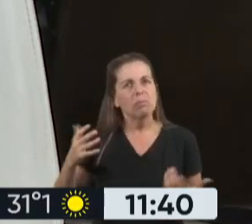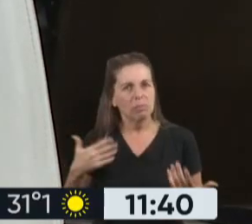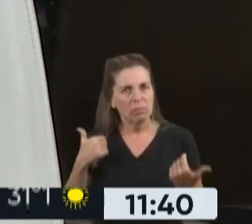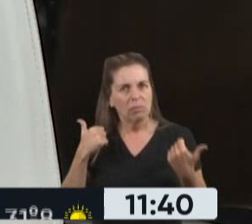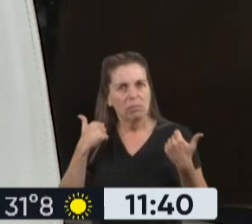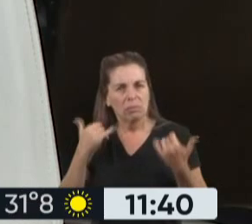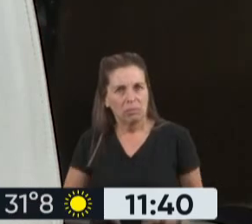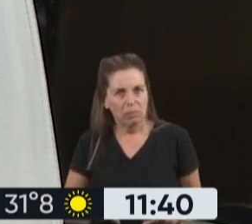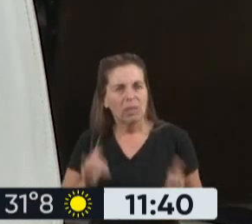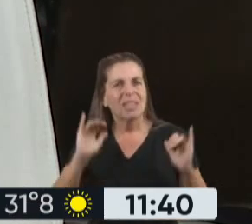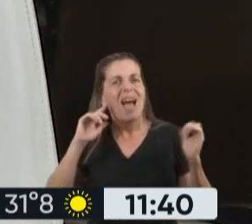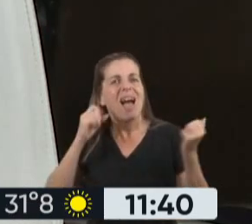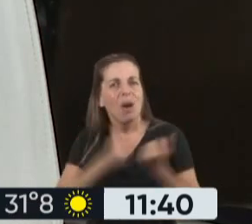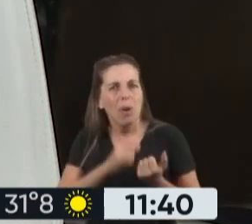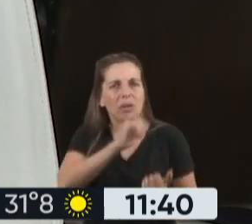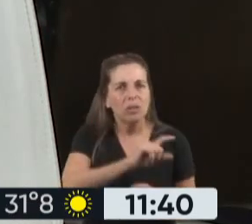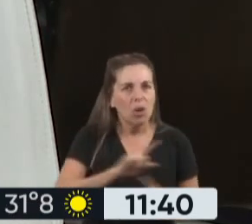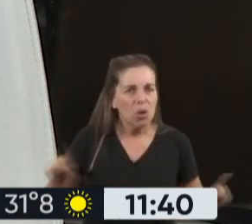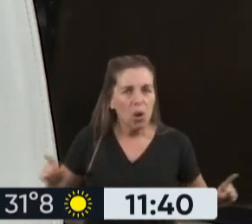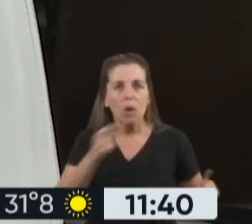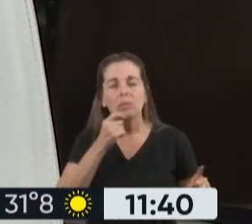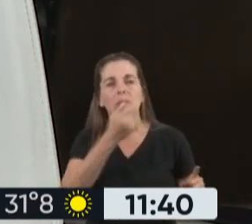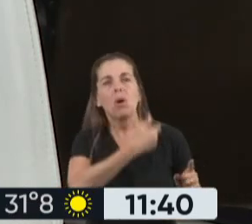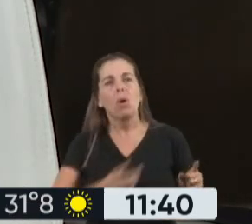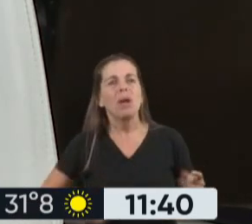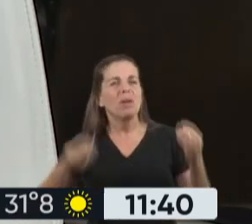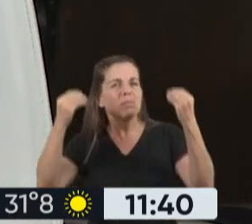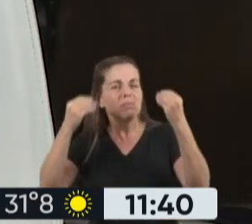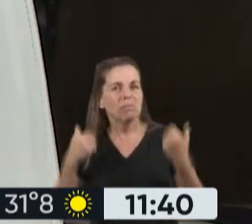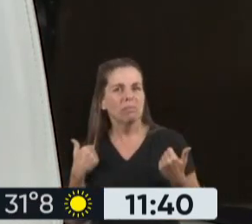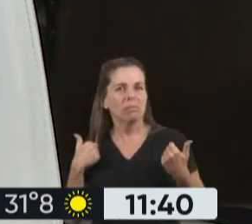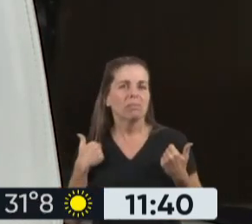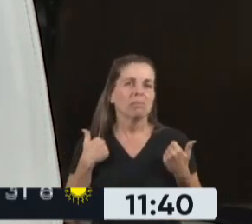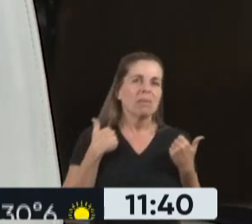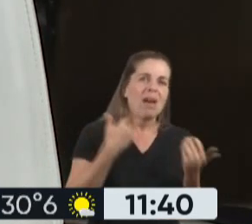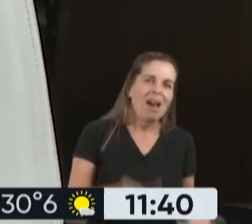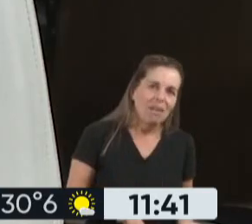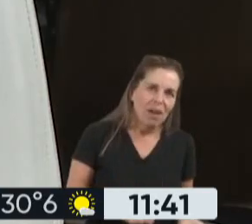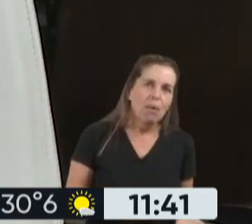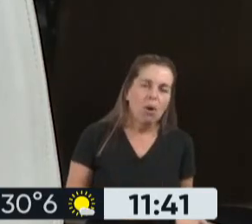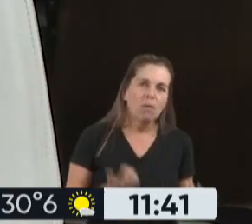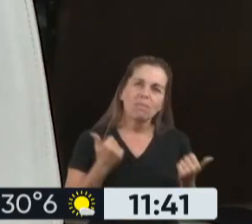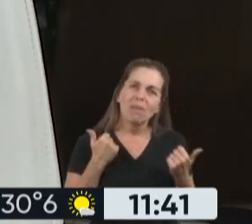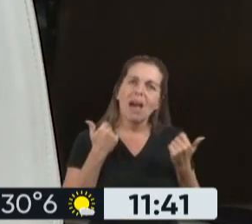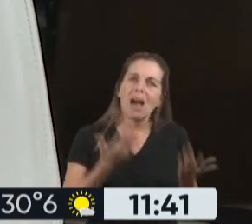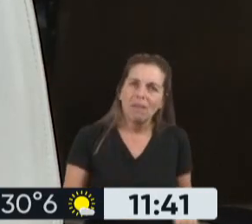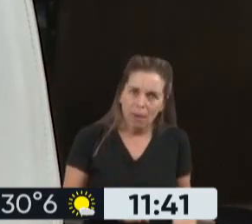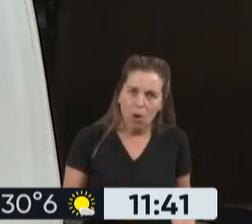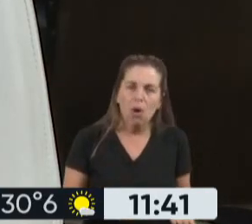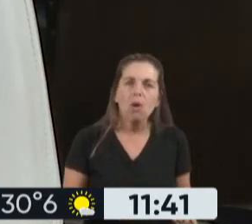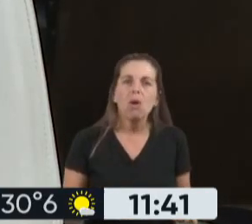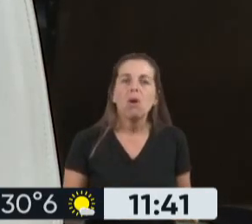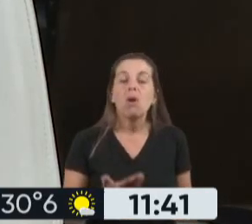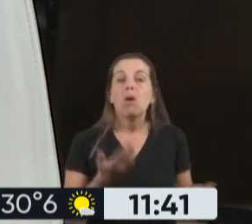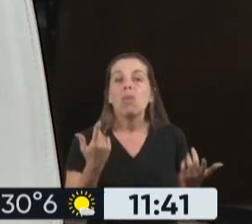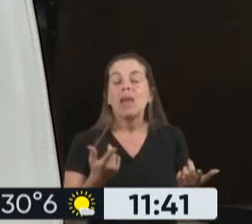en el sentido, si el gobierno de alguna forma está más volcado del lado de la sustentabilidad o la sostenibilidad